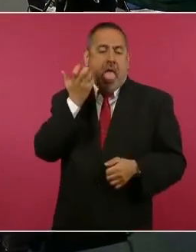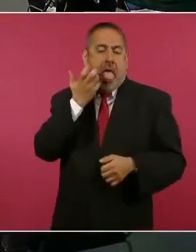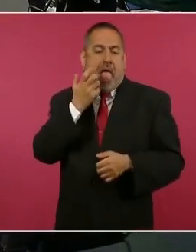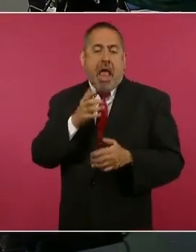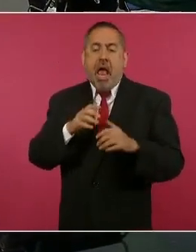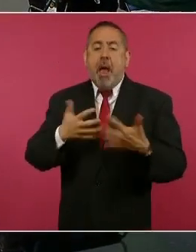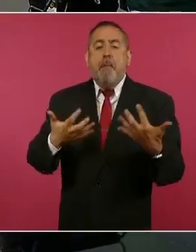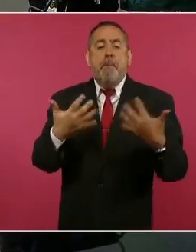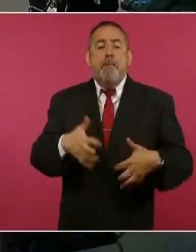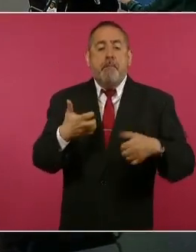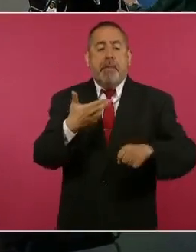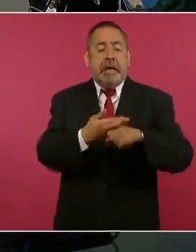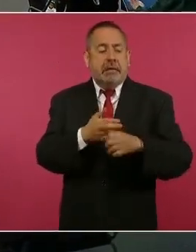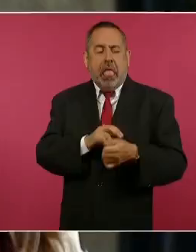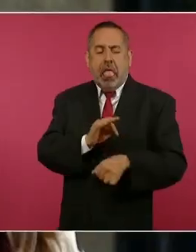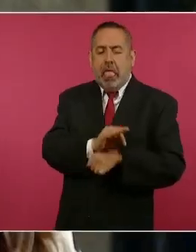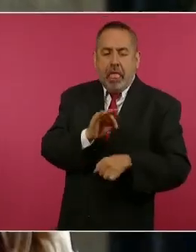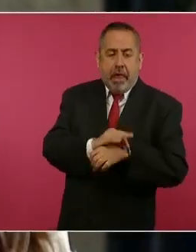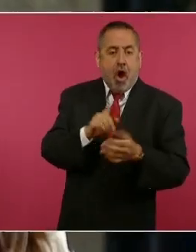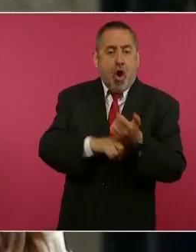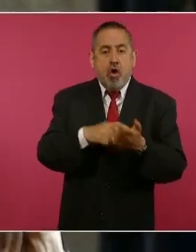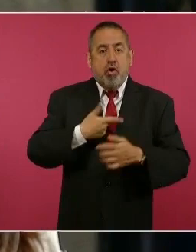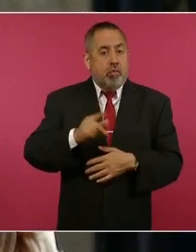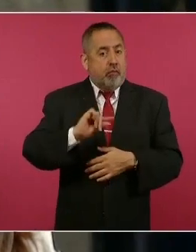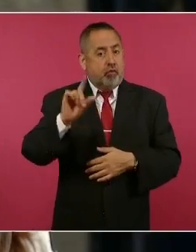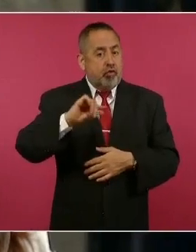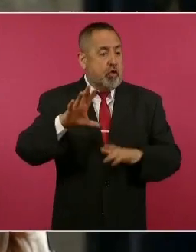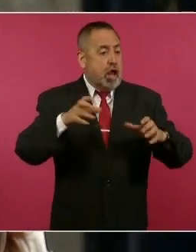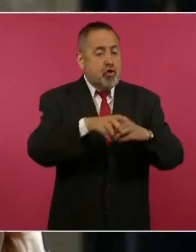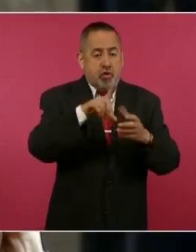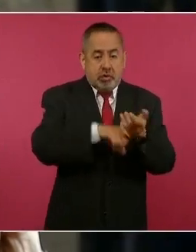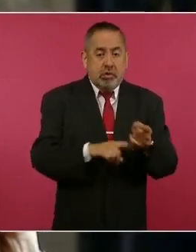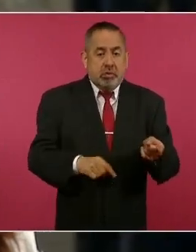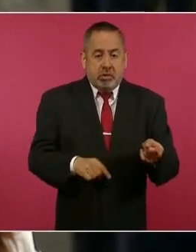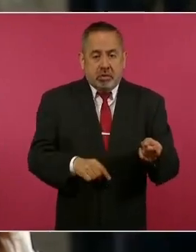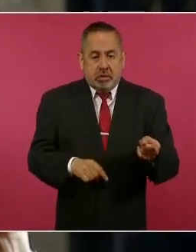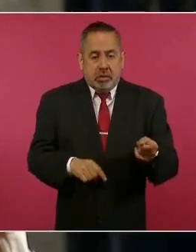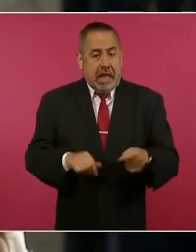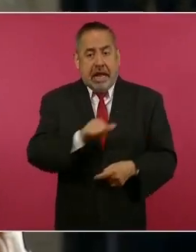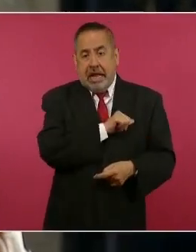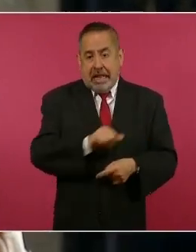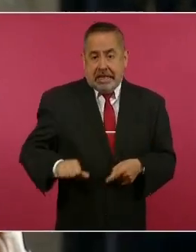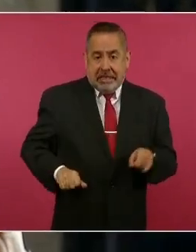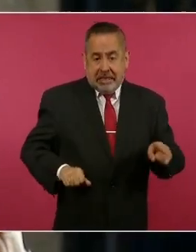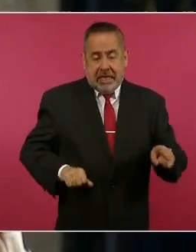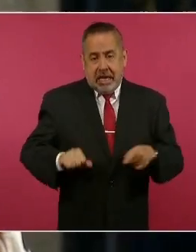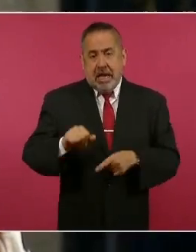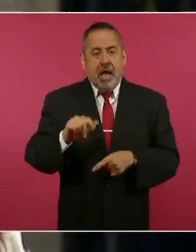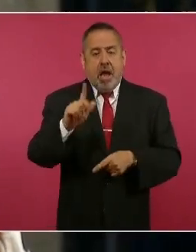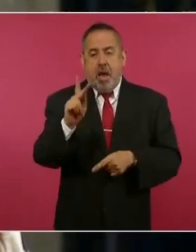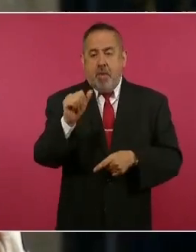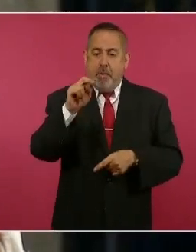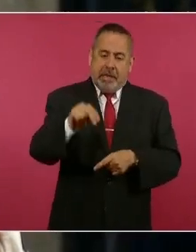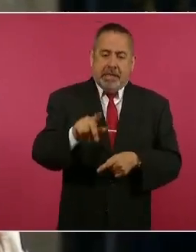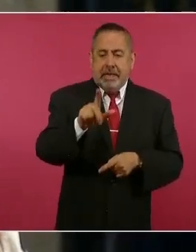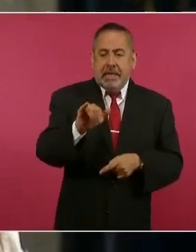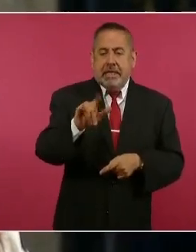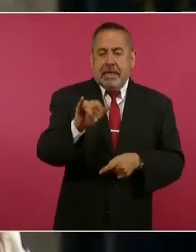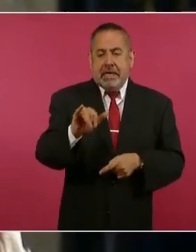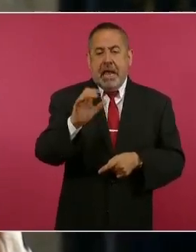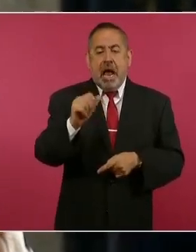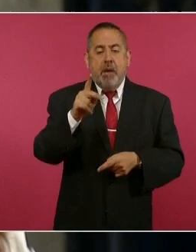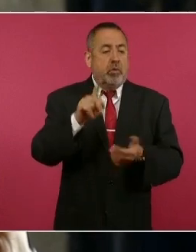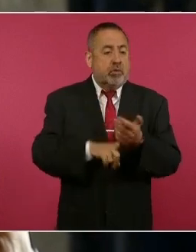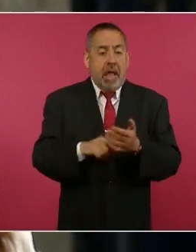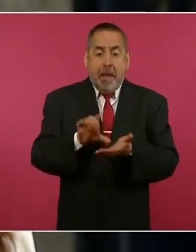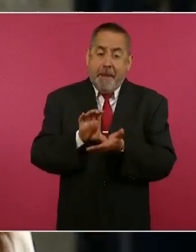varios funcionarios de su actual gobierno, la alcaldesa panista Lili Campos realiza